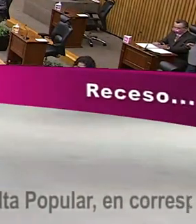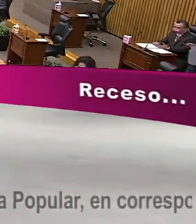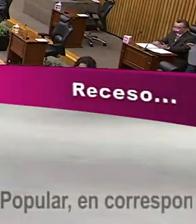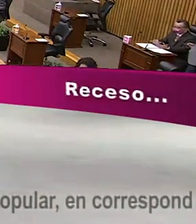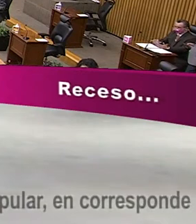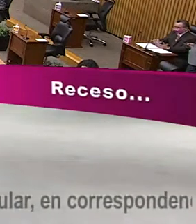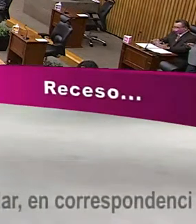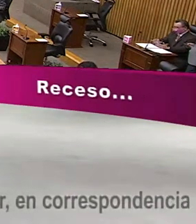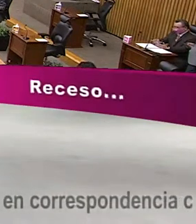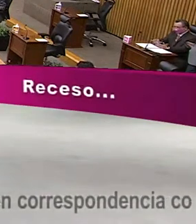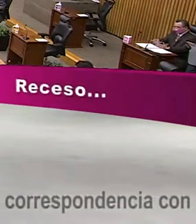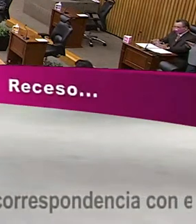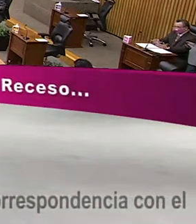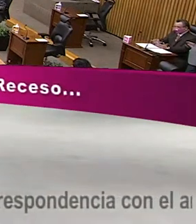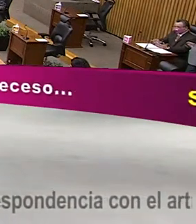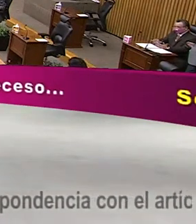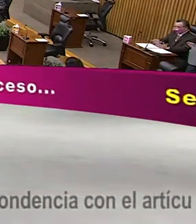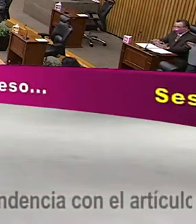más